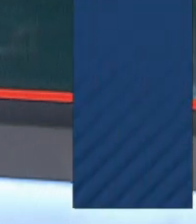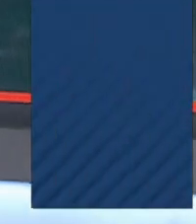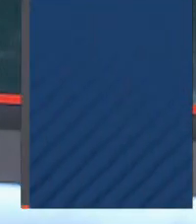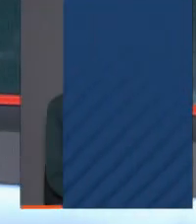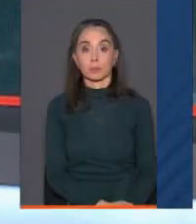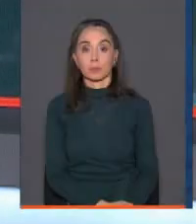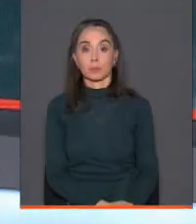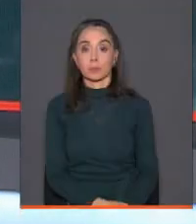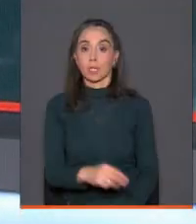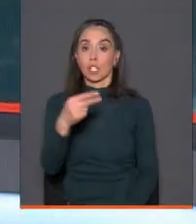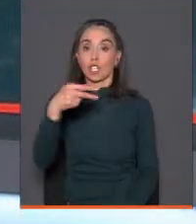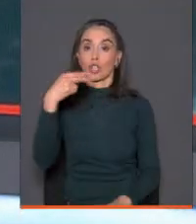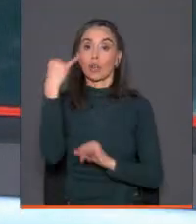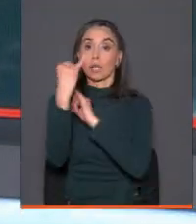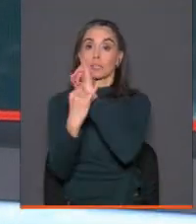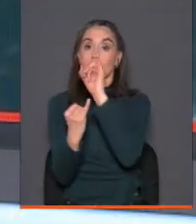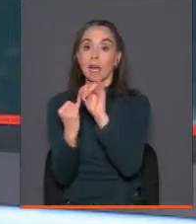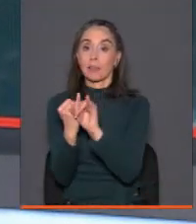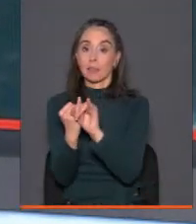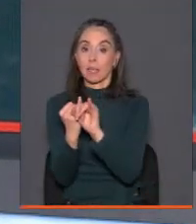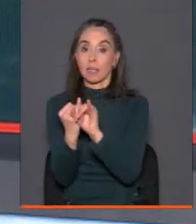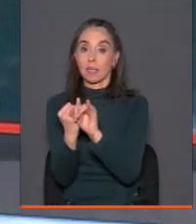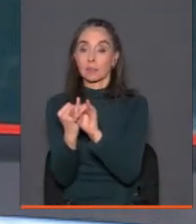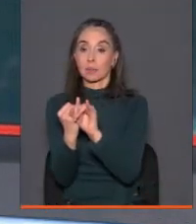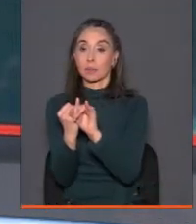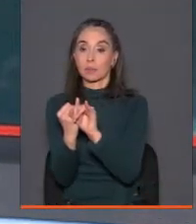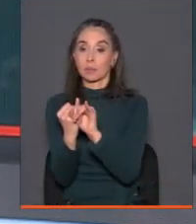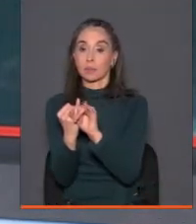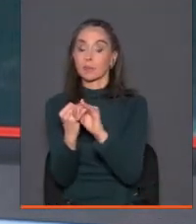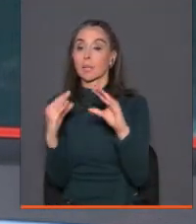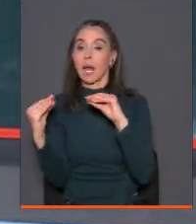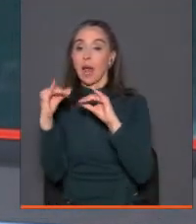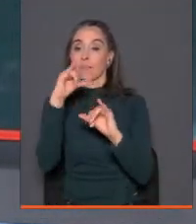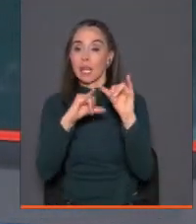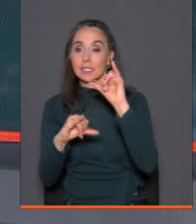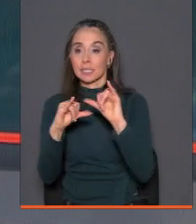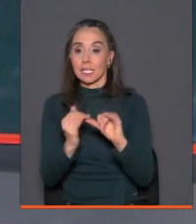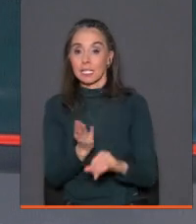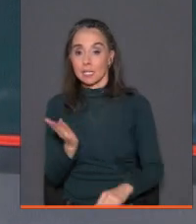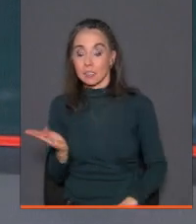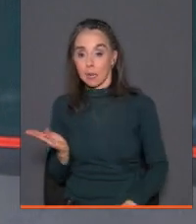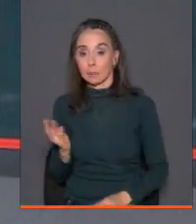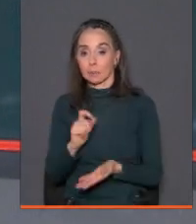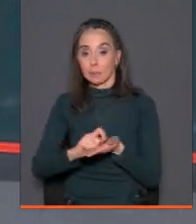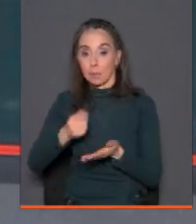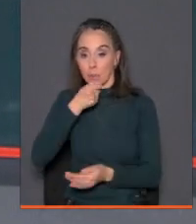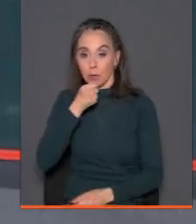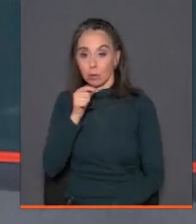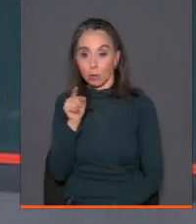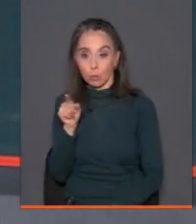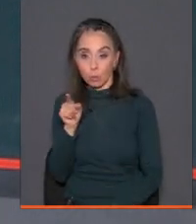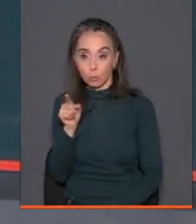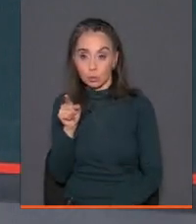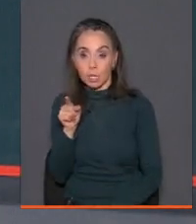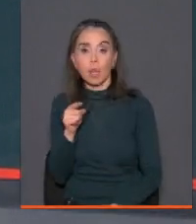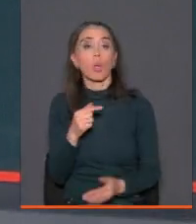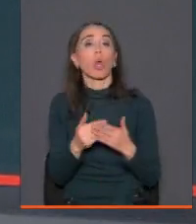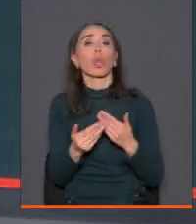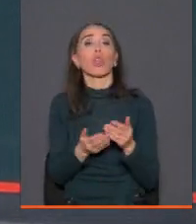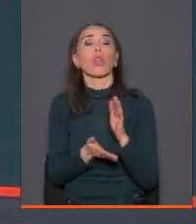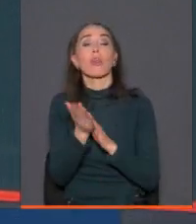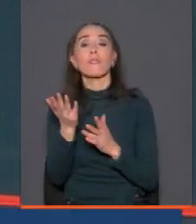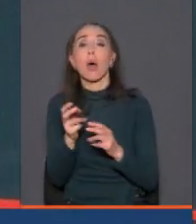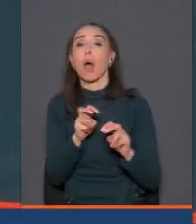Y bueno, de las noticias internacionales a lo que se habla de ciencia. Sebastián Valdés está con nosotros. Usted dirá, Sebastián, ¿para dónde vamos? ¿Cómo nos